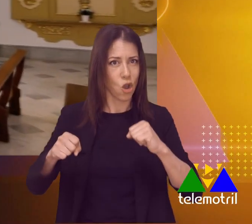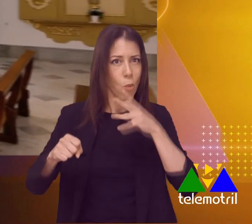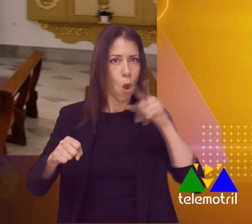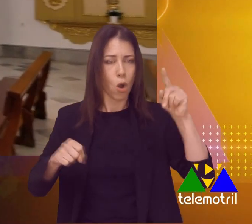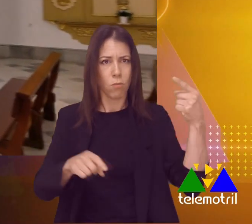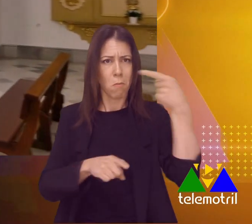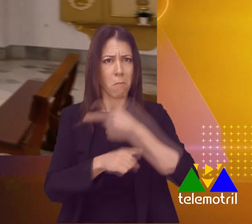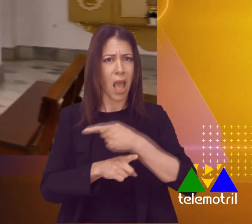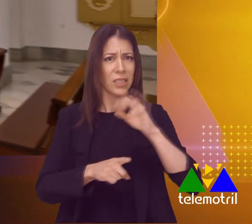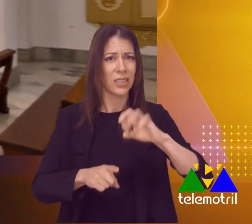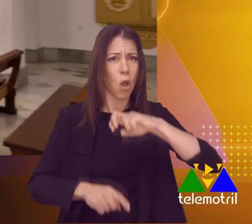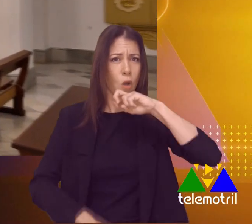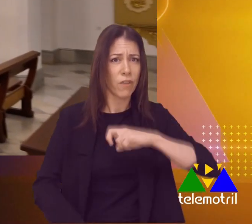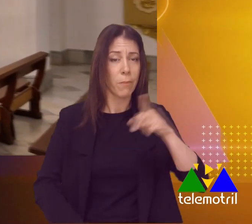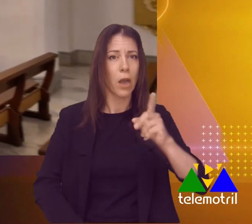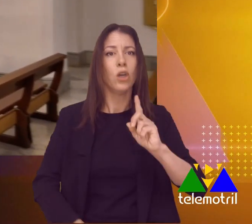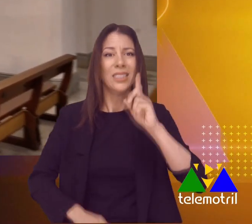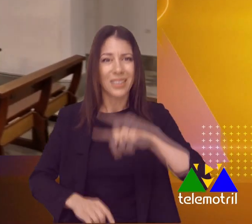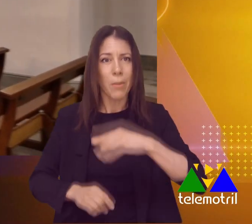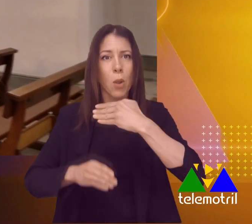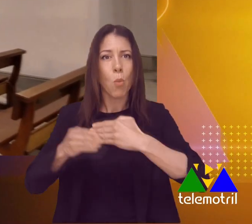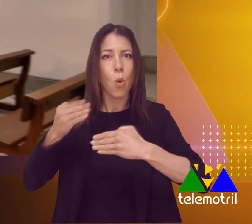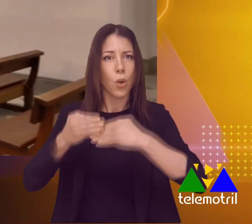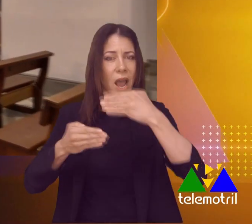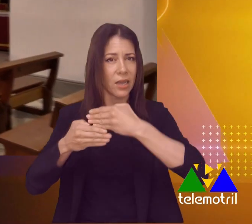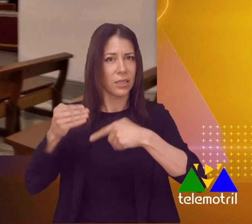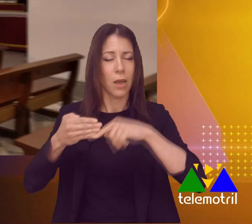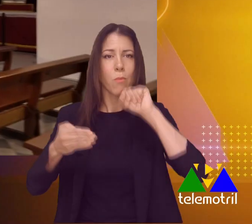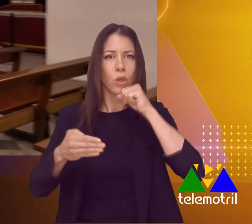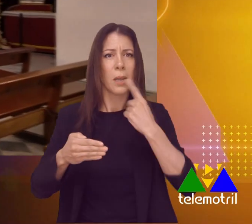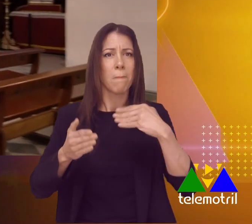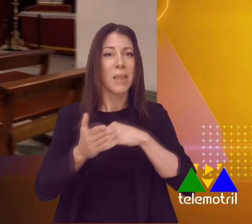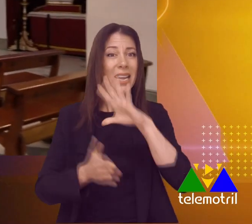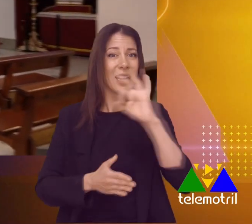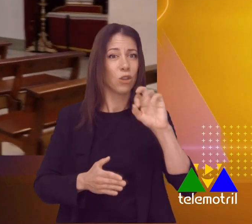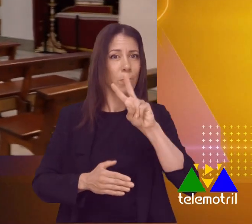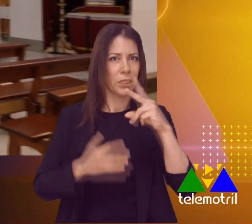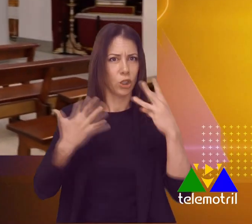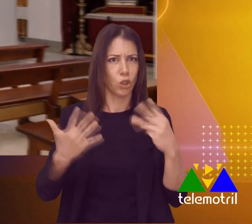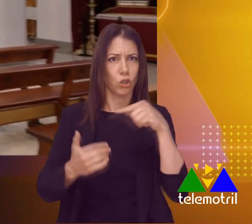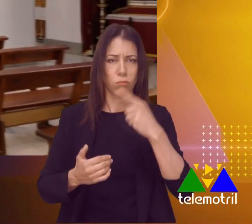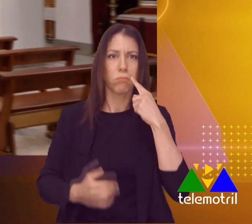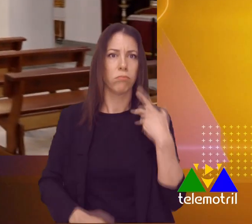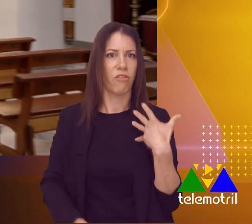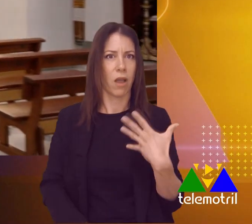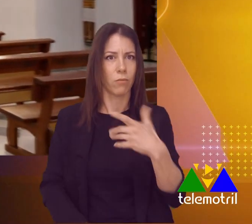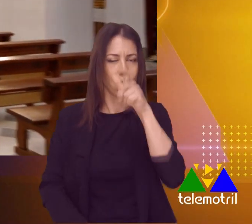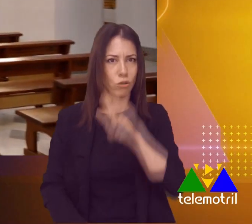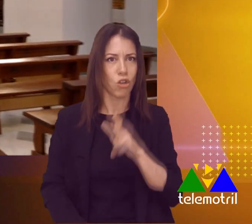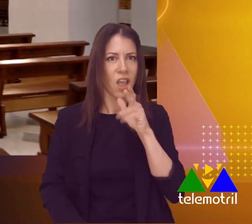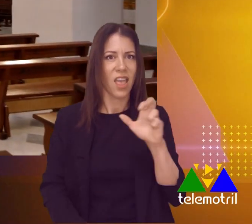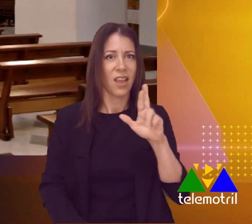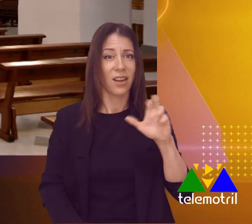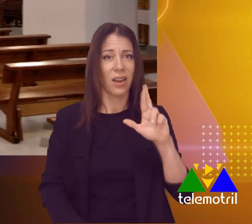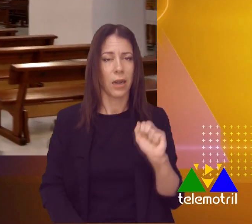también fue el encargado de construir las murallas de Motril en 1528. Se le encarga Gonzalo Hernández de Herrera. Se